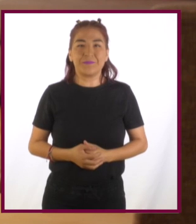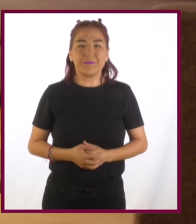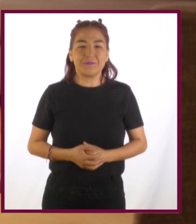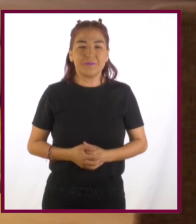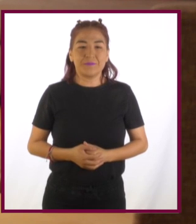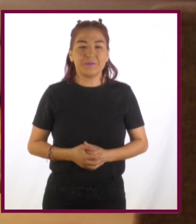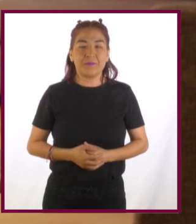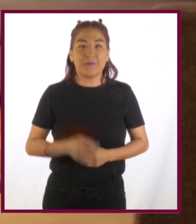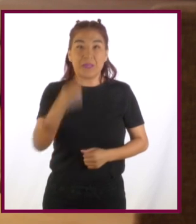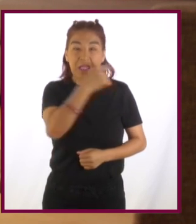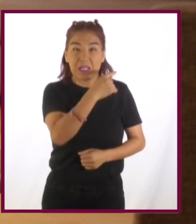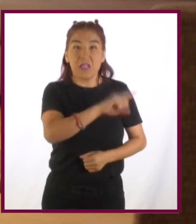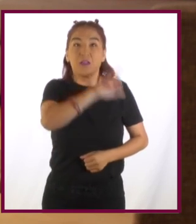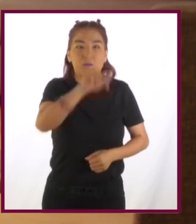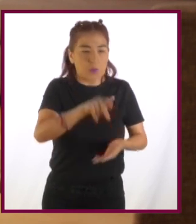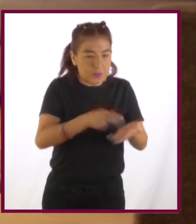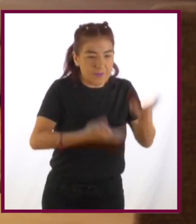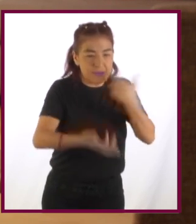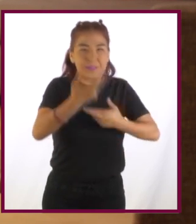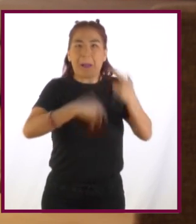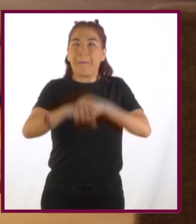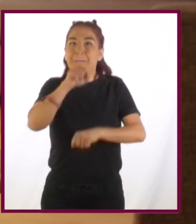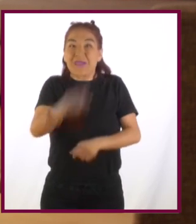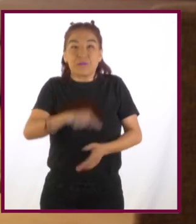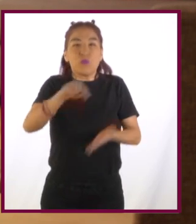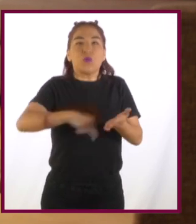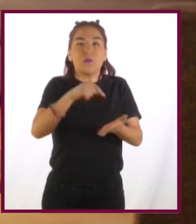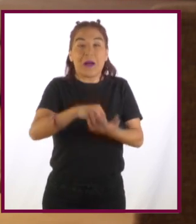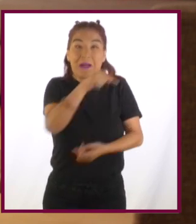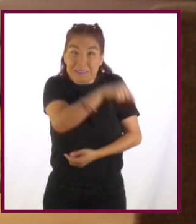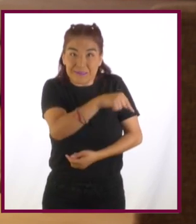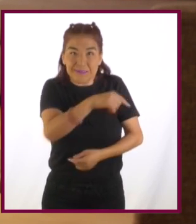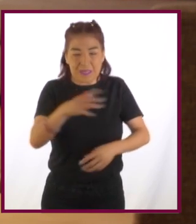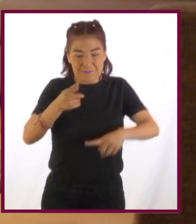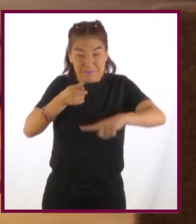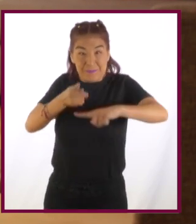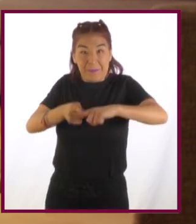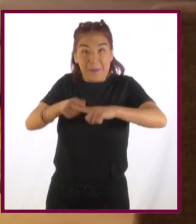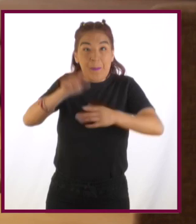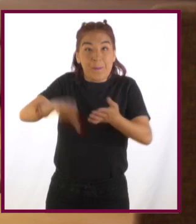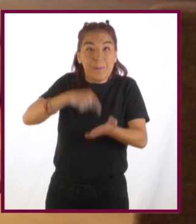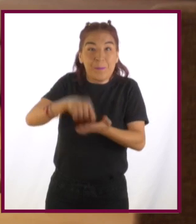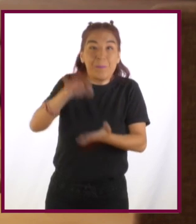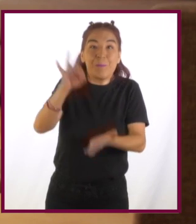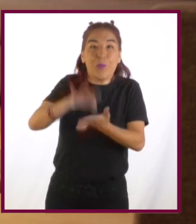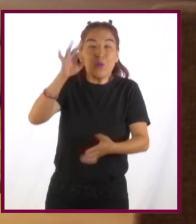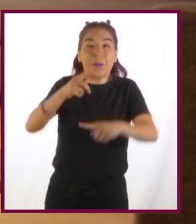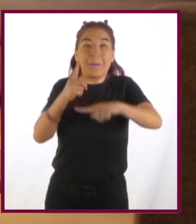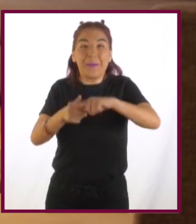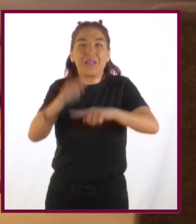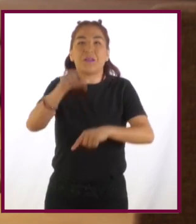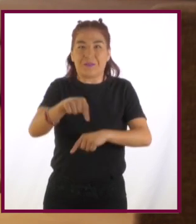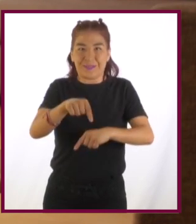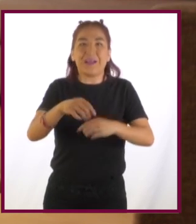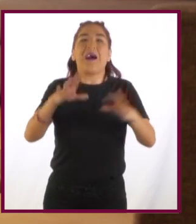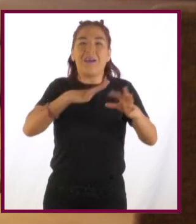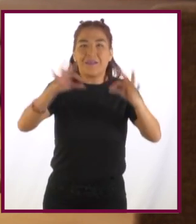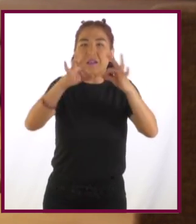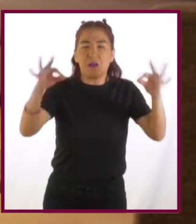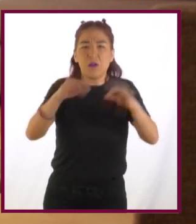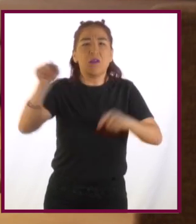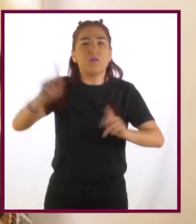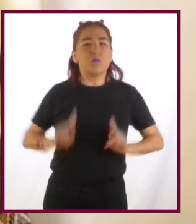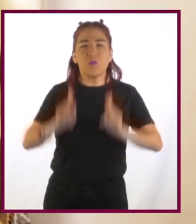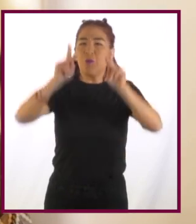desplazamiento tiene después una recuperación, ahí en medio está la elasticidad. ¿Dónde es importante? Un